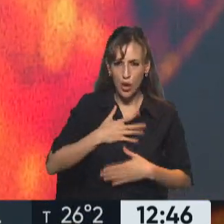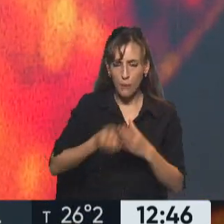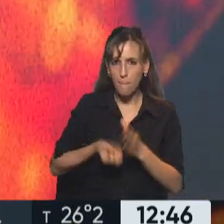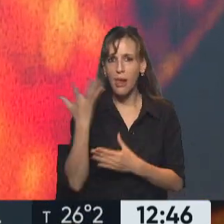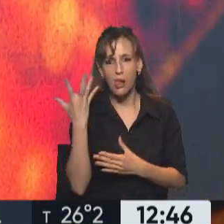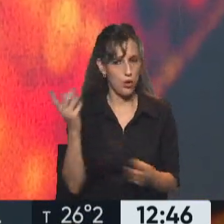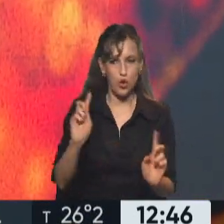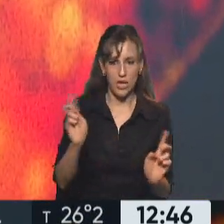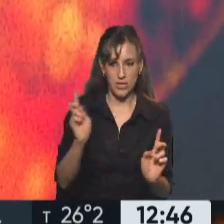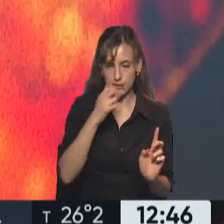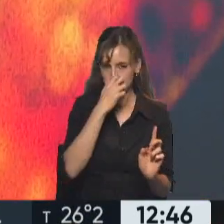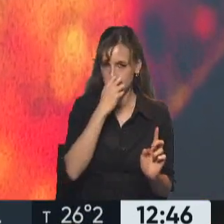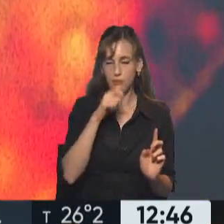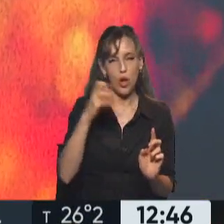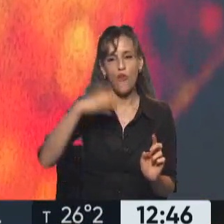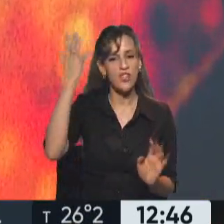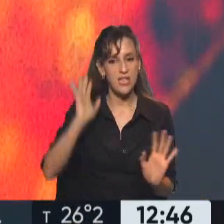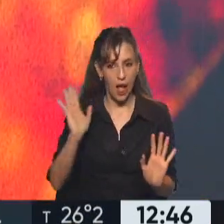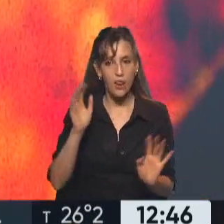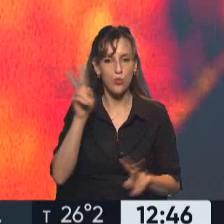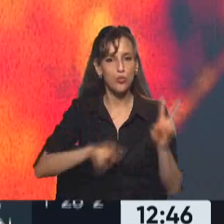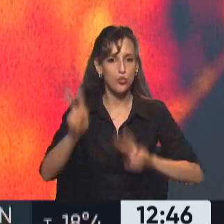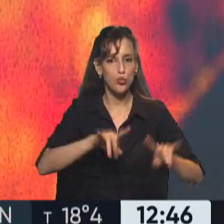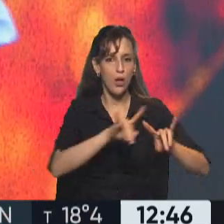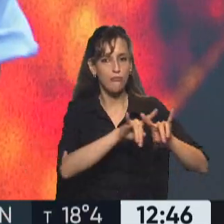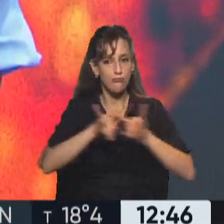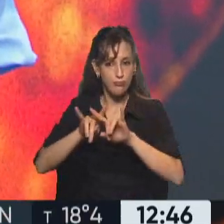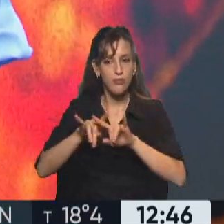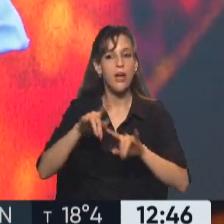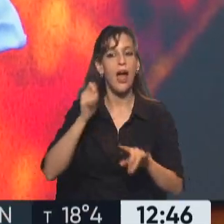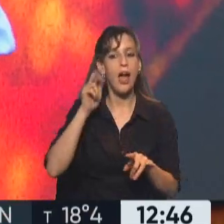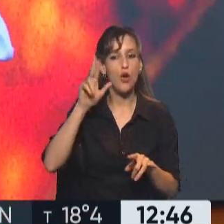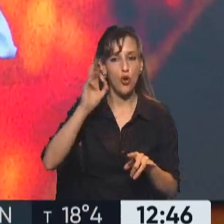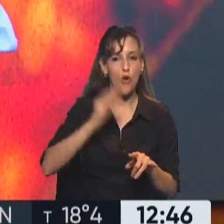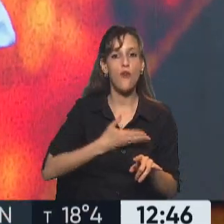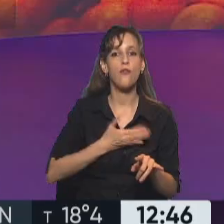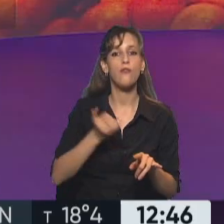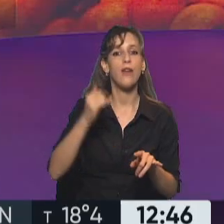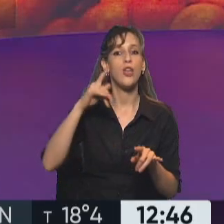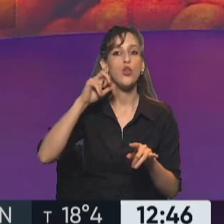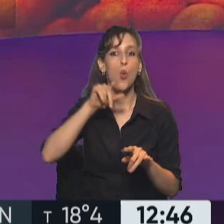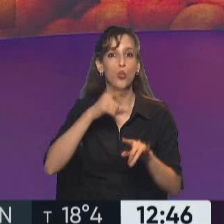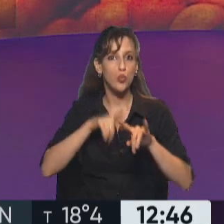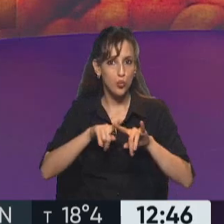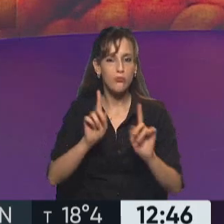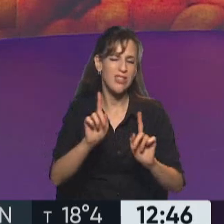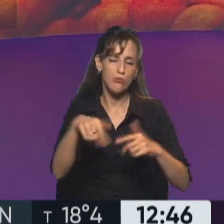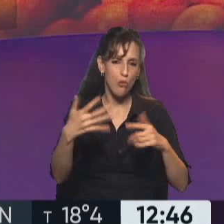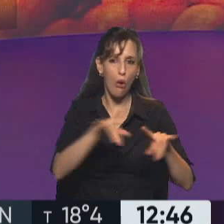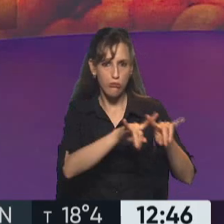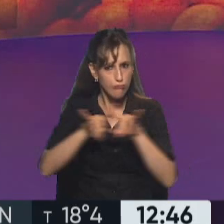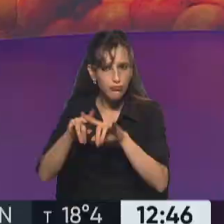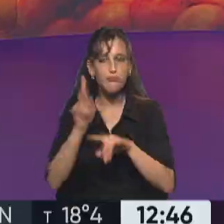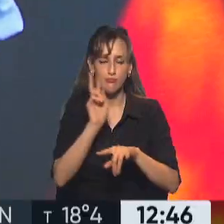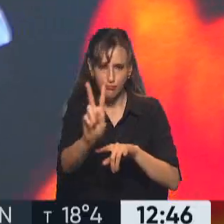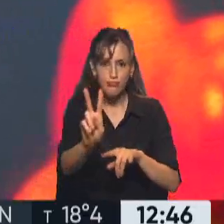por mí en particular. Entran a cualquier portal, hay uno muy conocido que se llama AgroFi News, entran ahí y pueden ver claramente